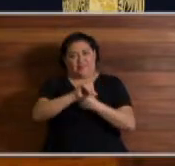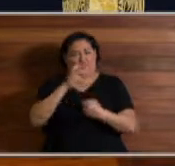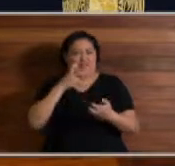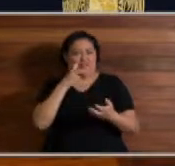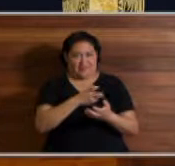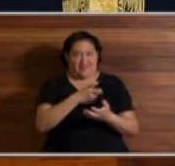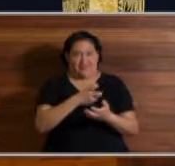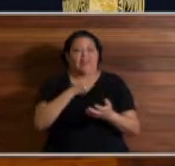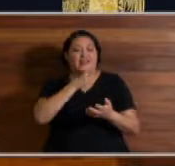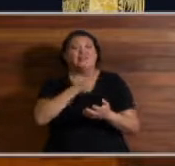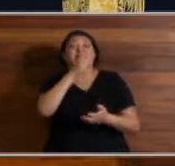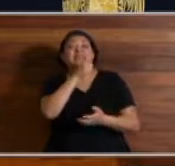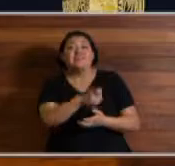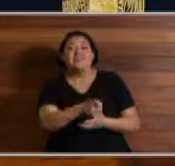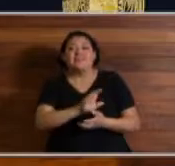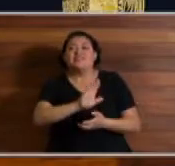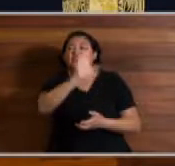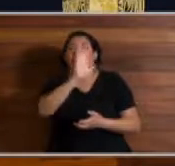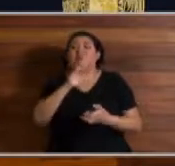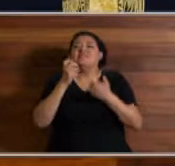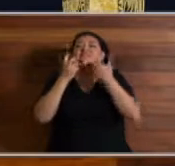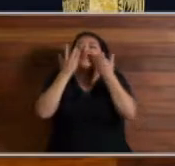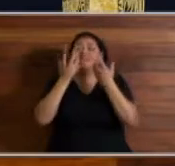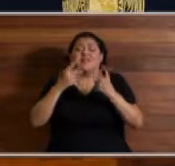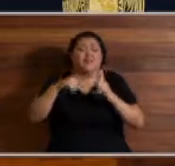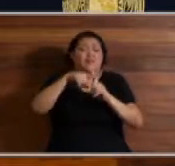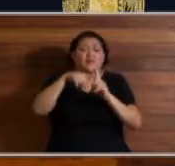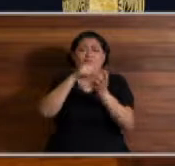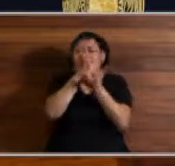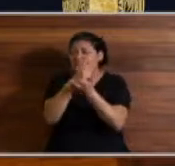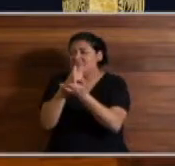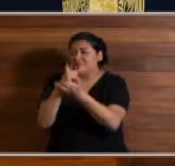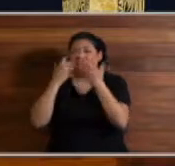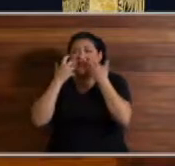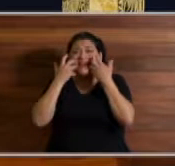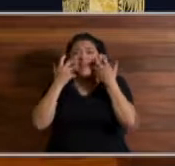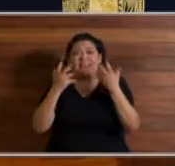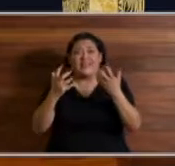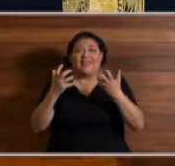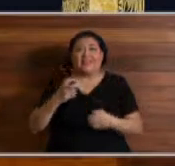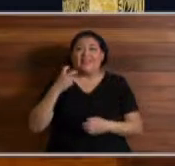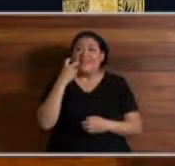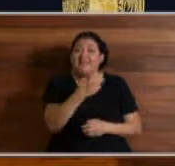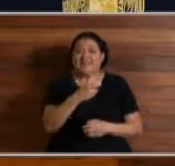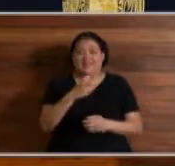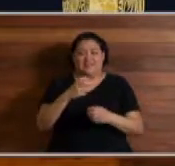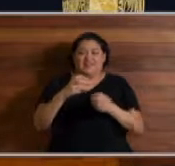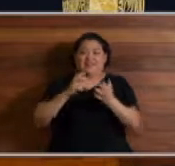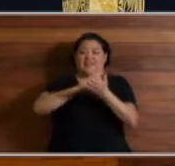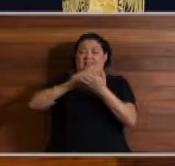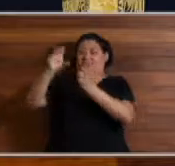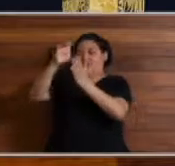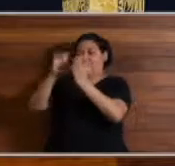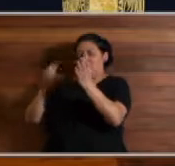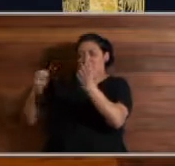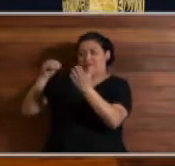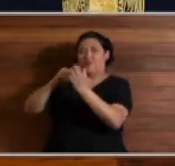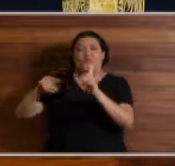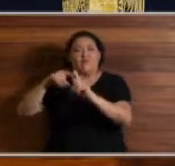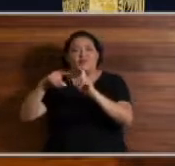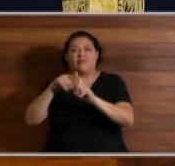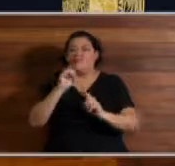más intenciones, buenas intenciones, que realmente derechos constitucionales positivos.